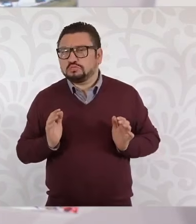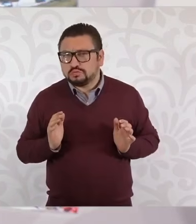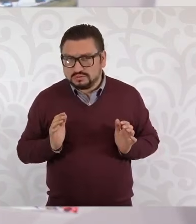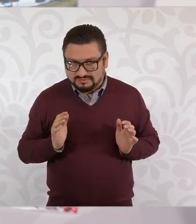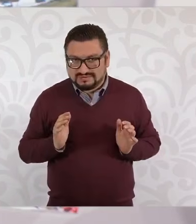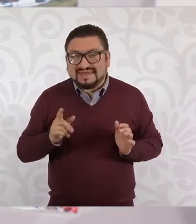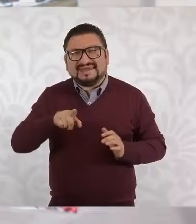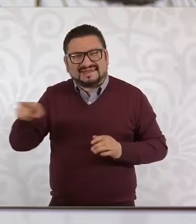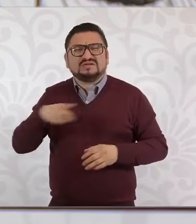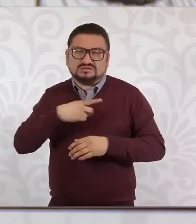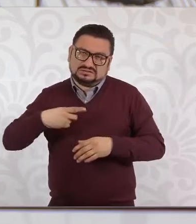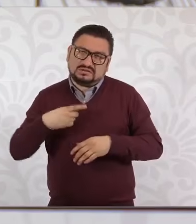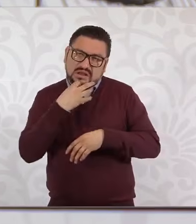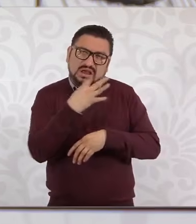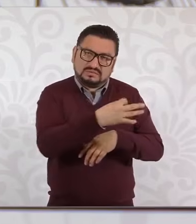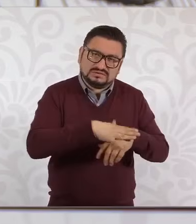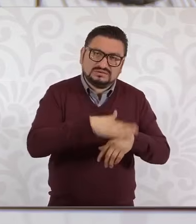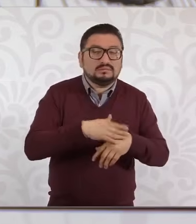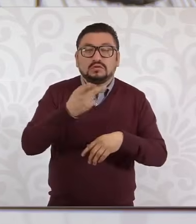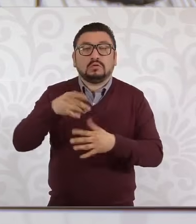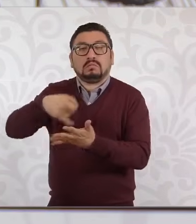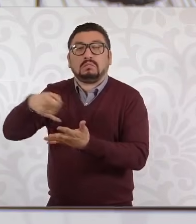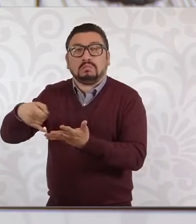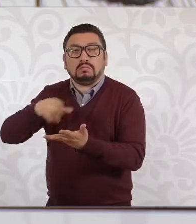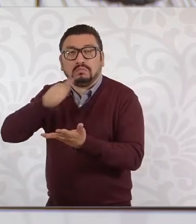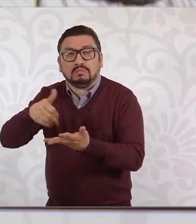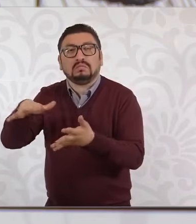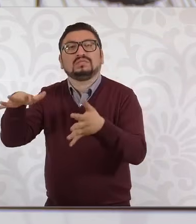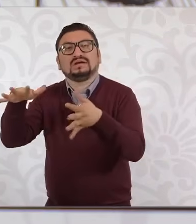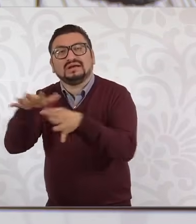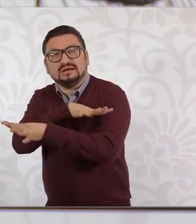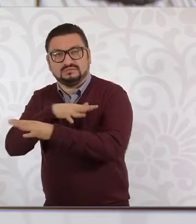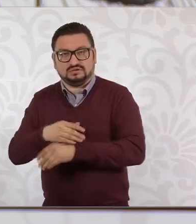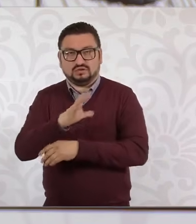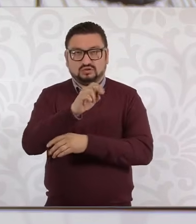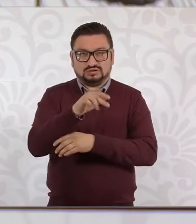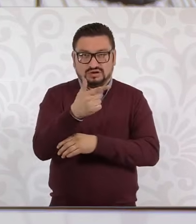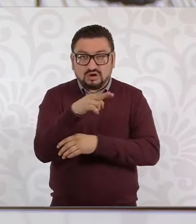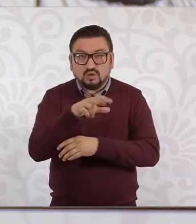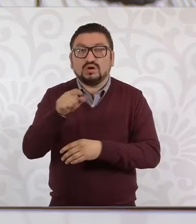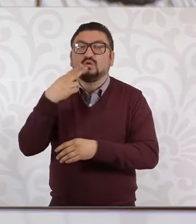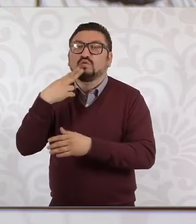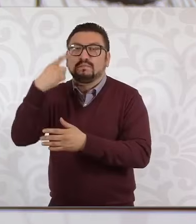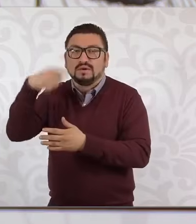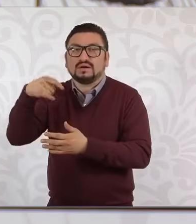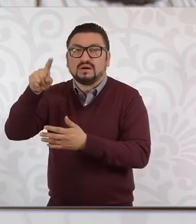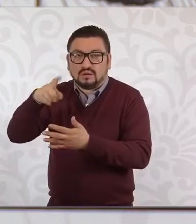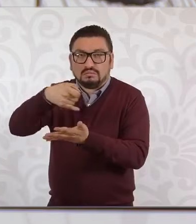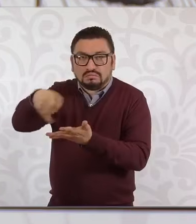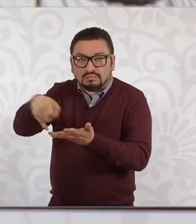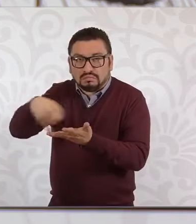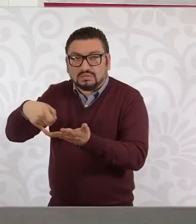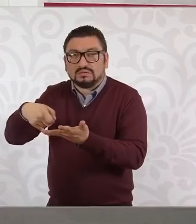supuestamente lo tenían que reportar, pero no lo reportaban. Entonces la Conagua les da una concesión para uso agrícola, no